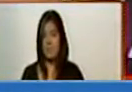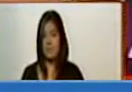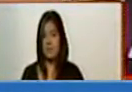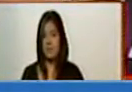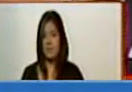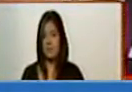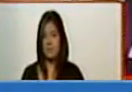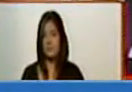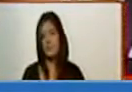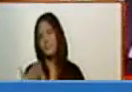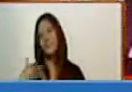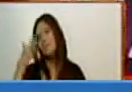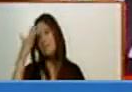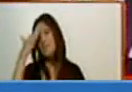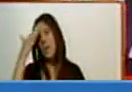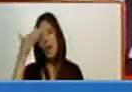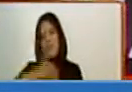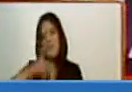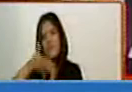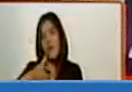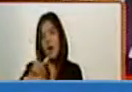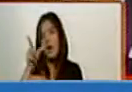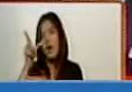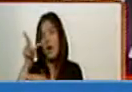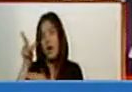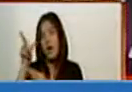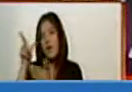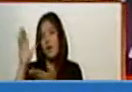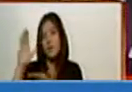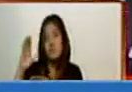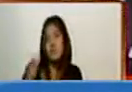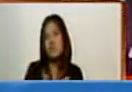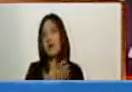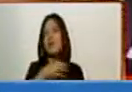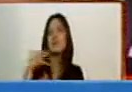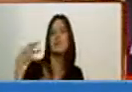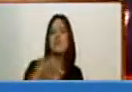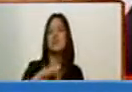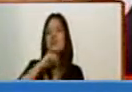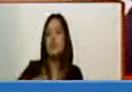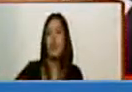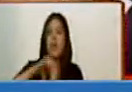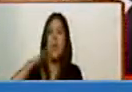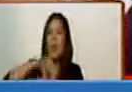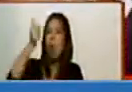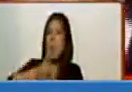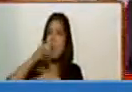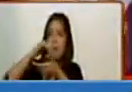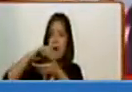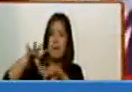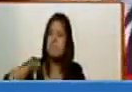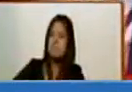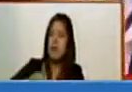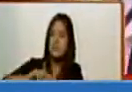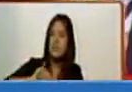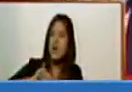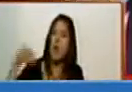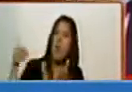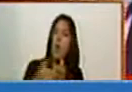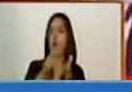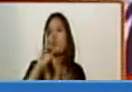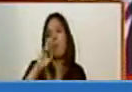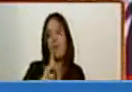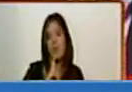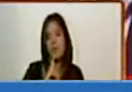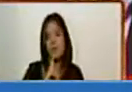diferendo entre Guyana y Venezuela, producto del despojo histórico que el Imperio Británico hizo contra la patria de Bolívar en el